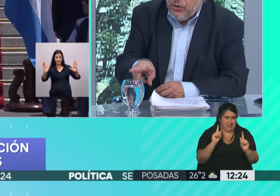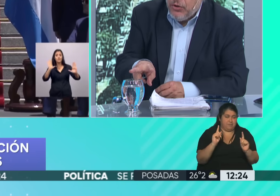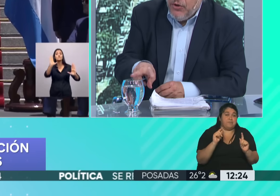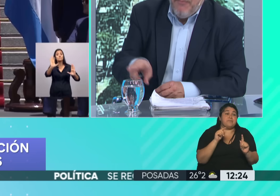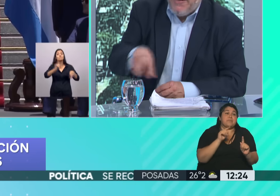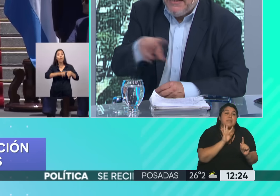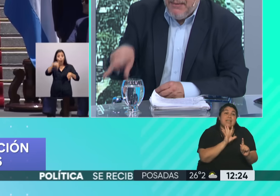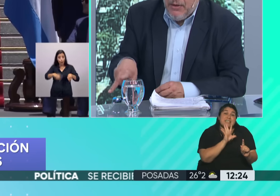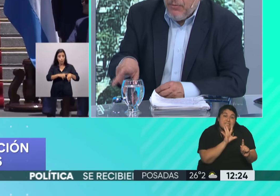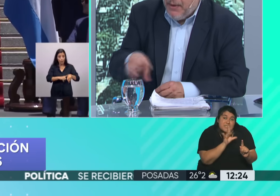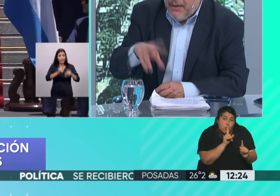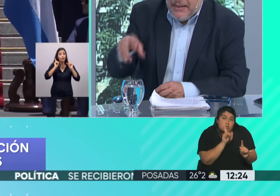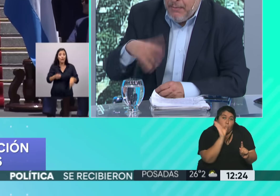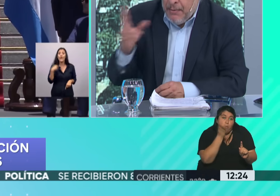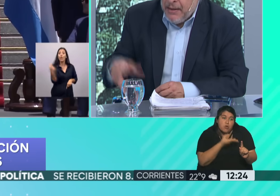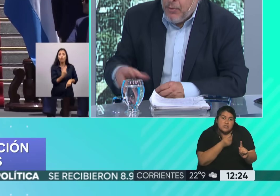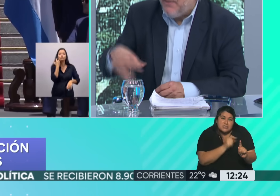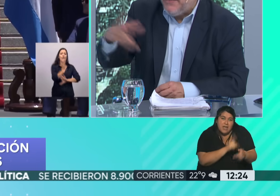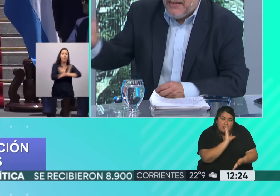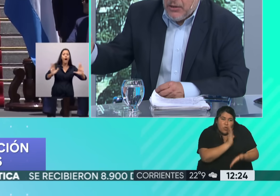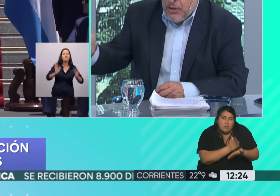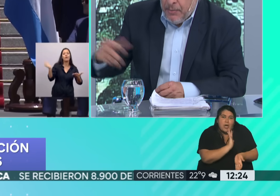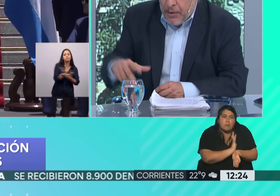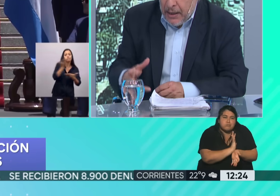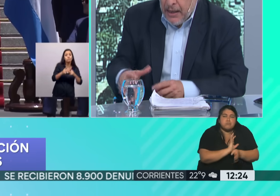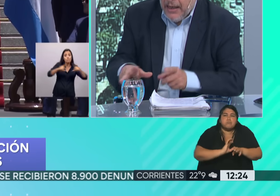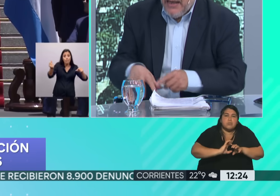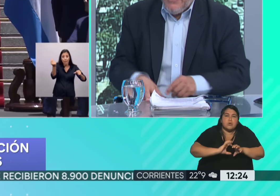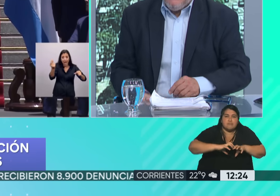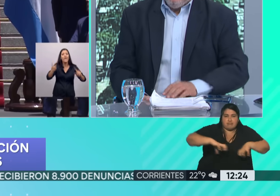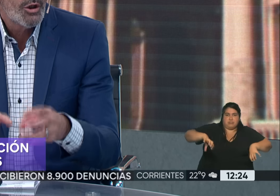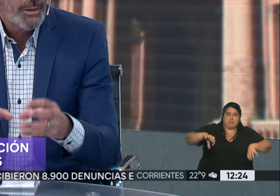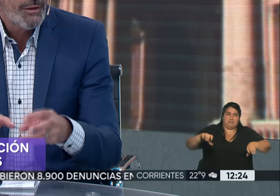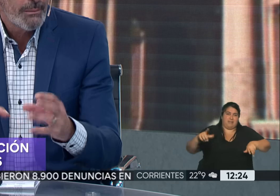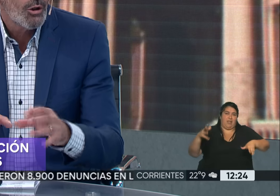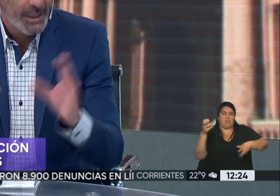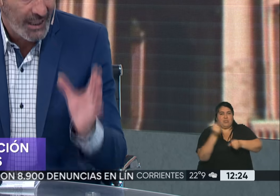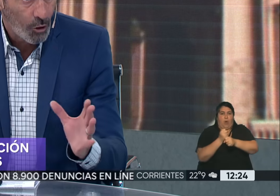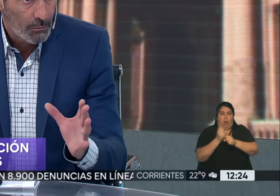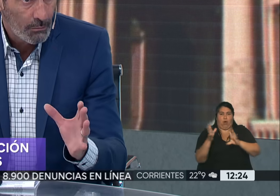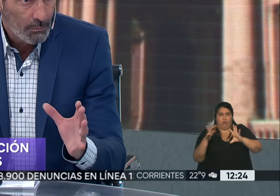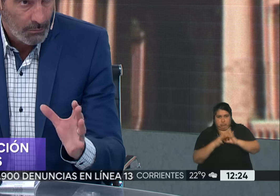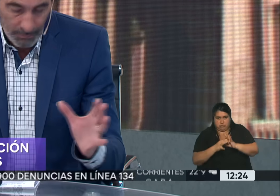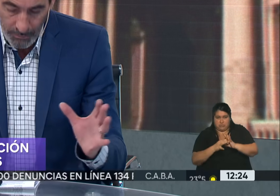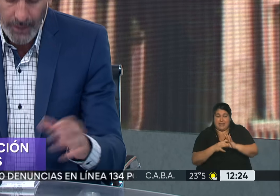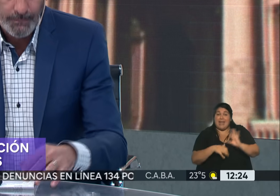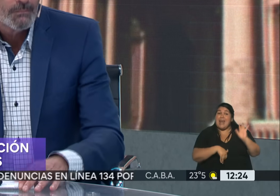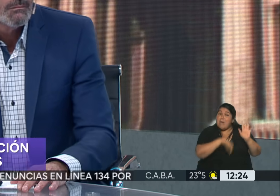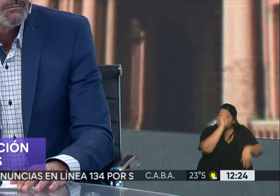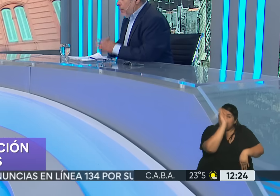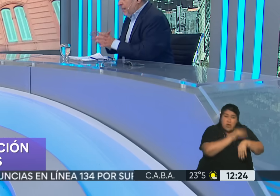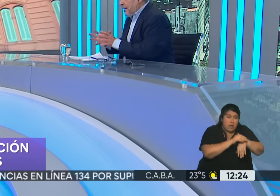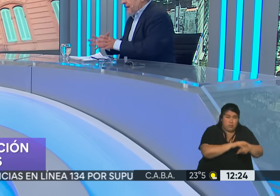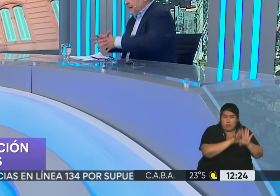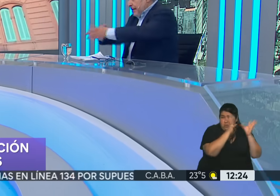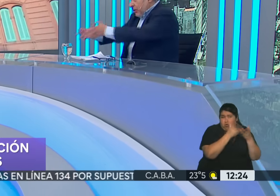por pase a manos privadas simplemente por vender las acciones porque o sea el 51 de ipf está en mano del Estado exactamente y el